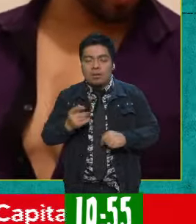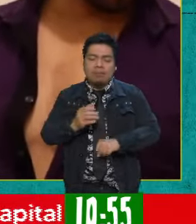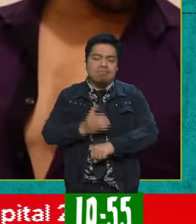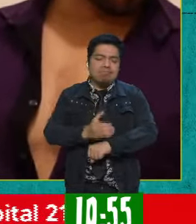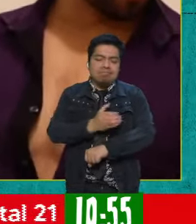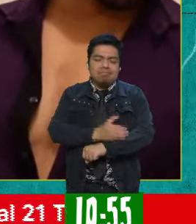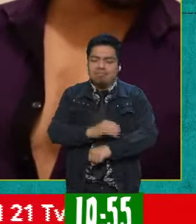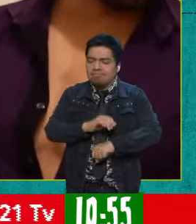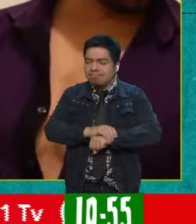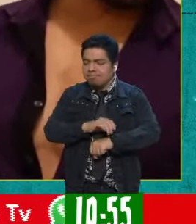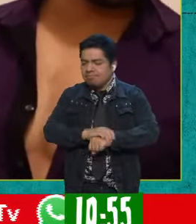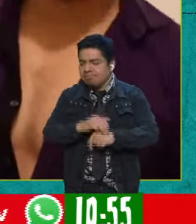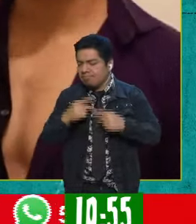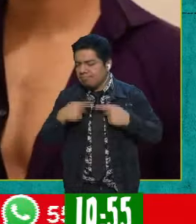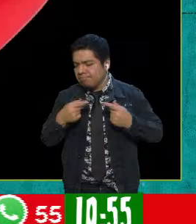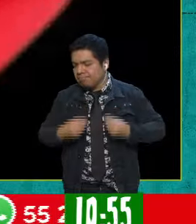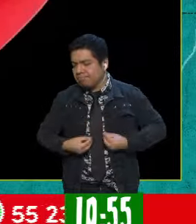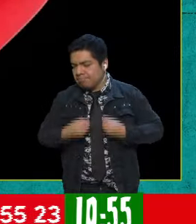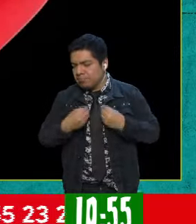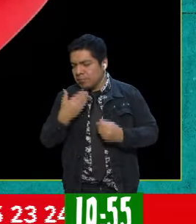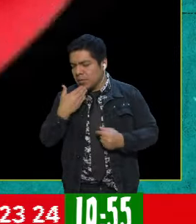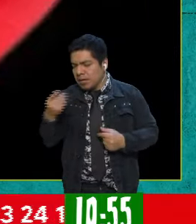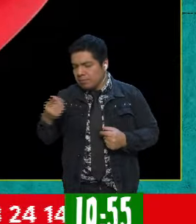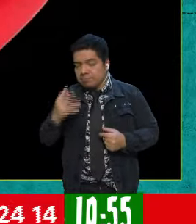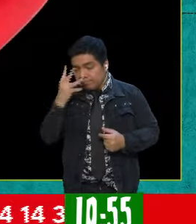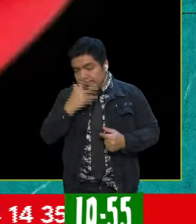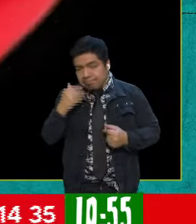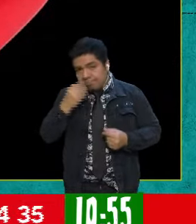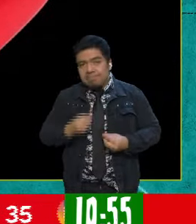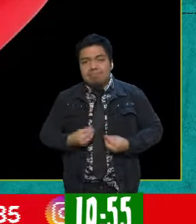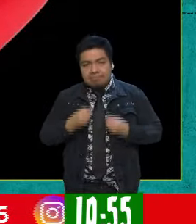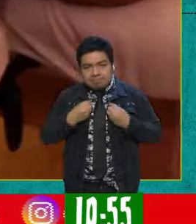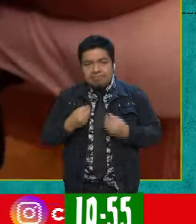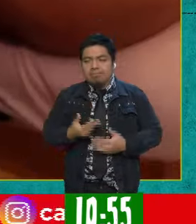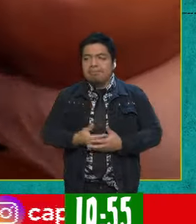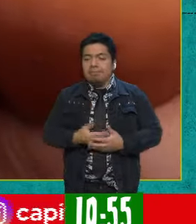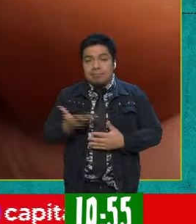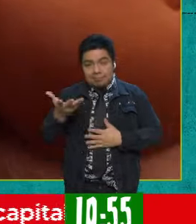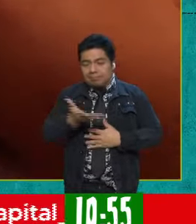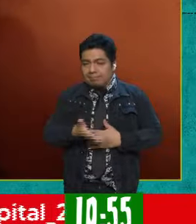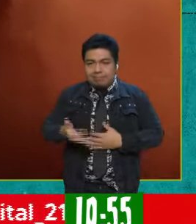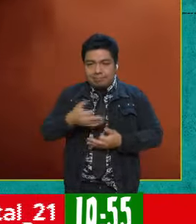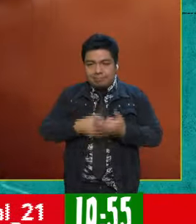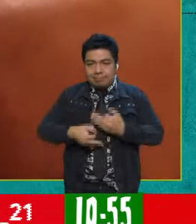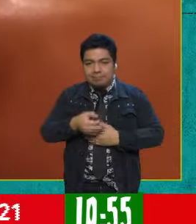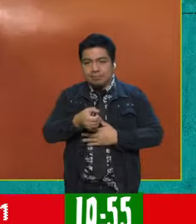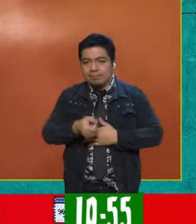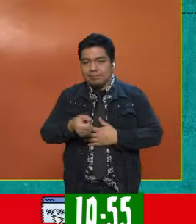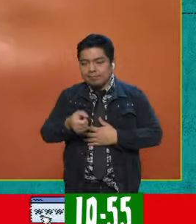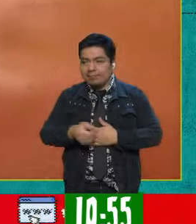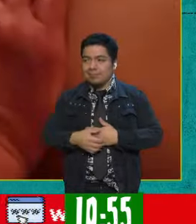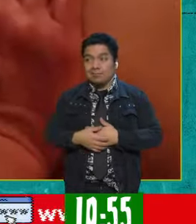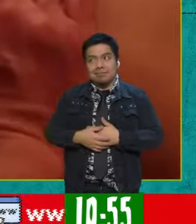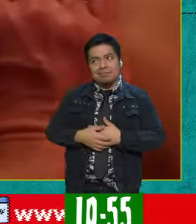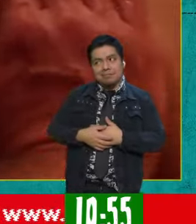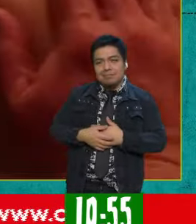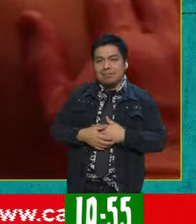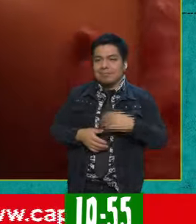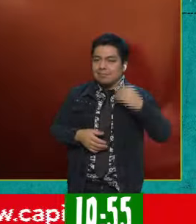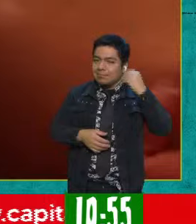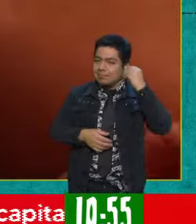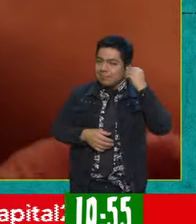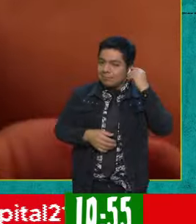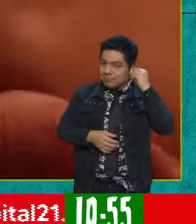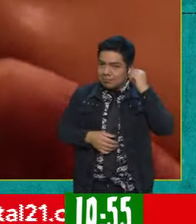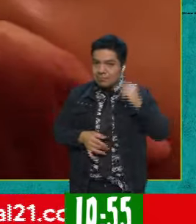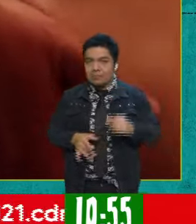de la gente, es gente muy linda la que vive ahí. Y les mando un saludo a todos. ¿Por qué hace esa cara, señora? Que le voy a decir, no es que tren